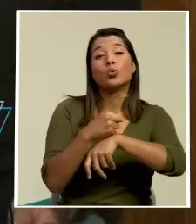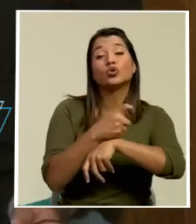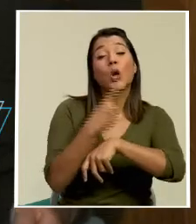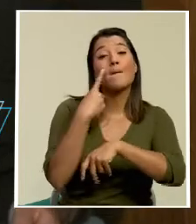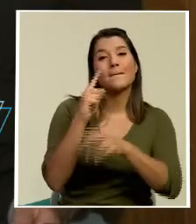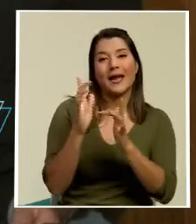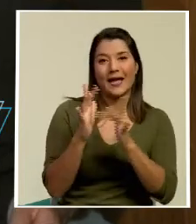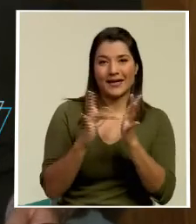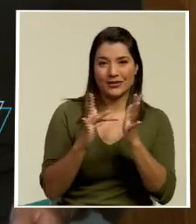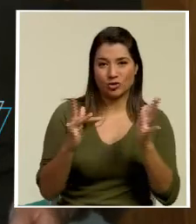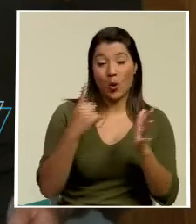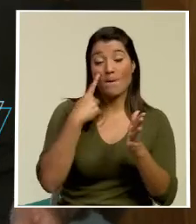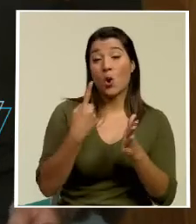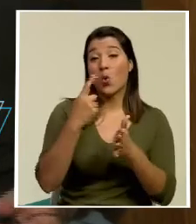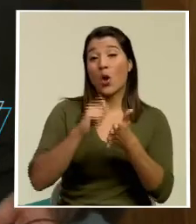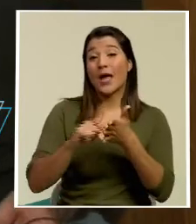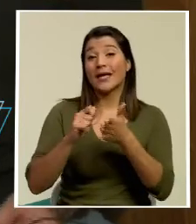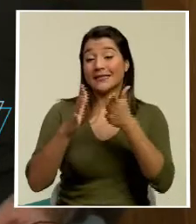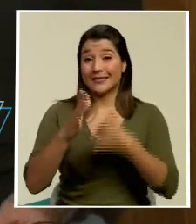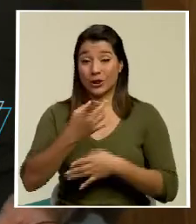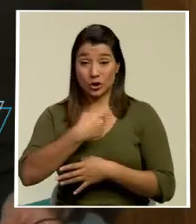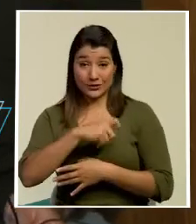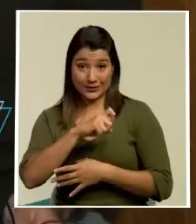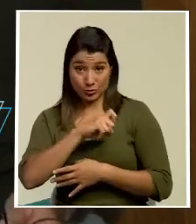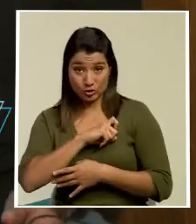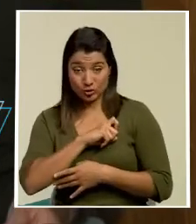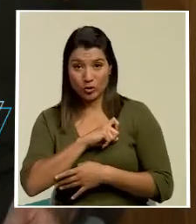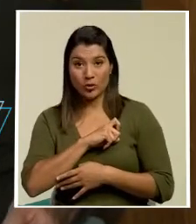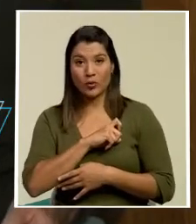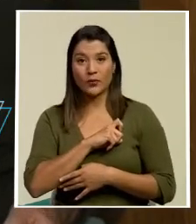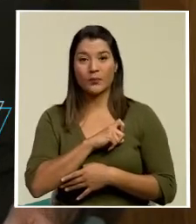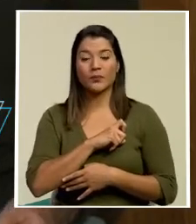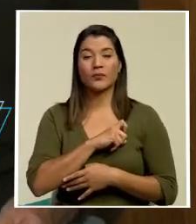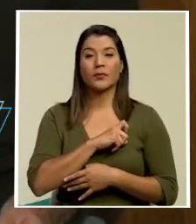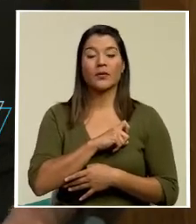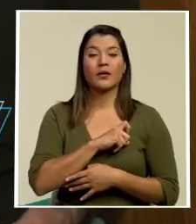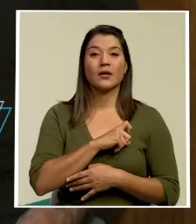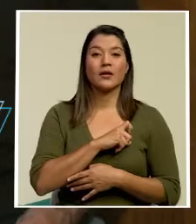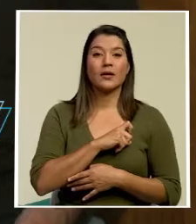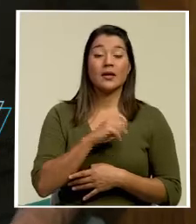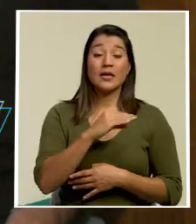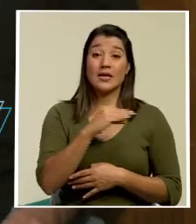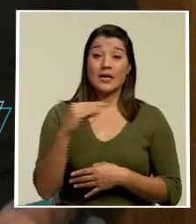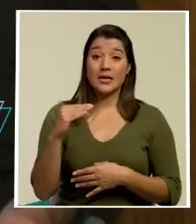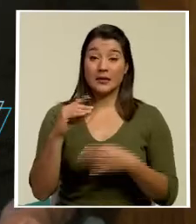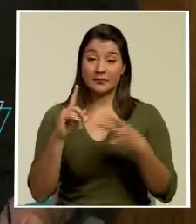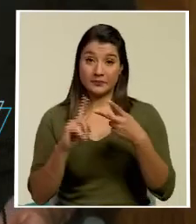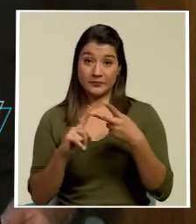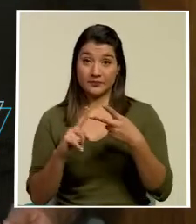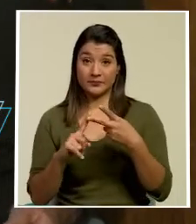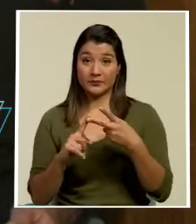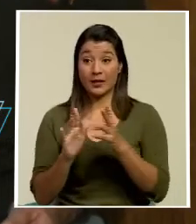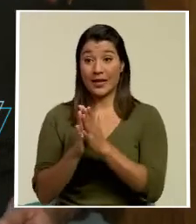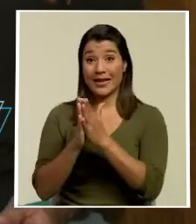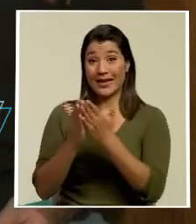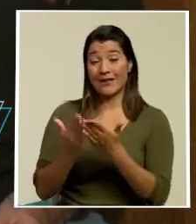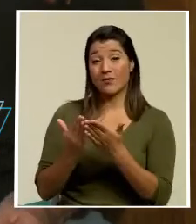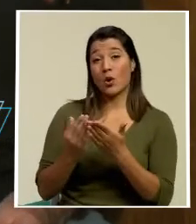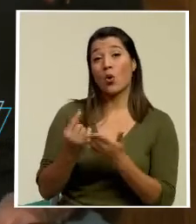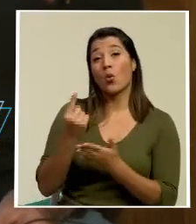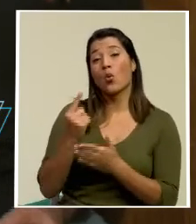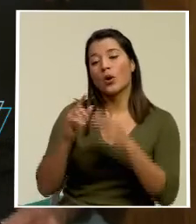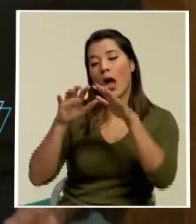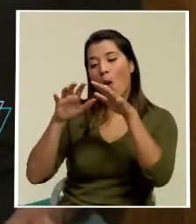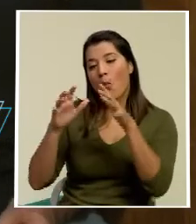escritor español, discípulo de Giovanni Papini, y Una burbuja en el